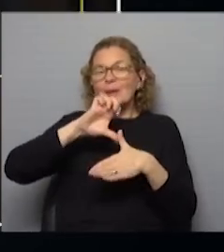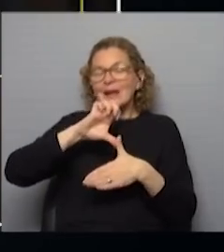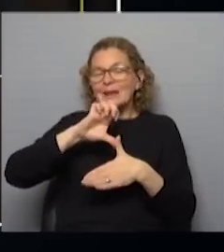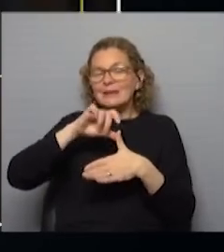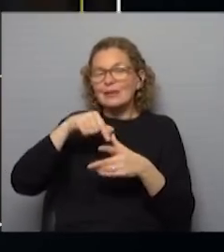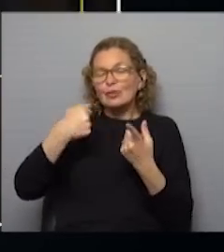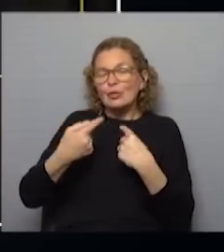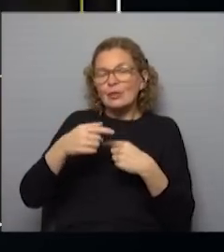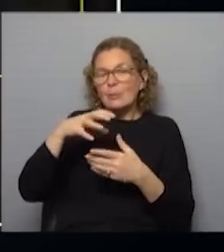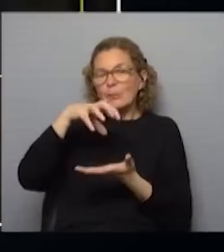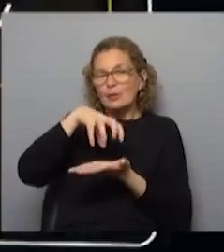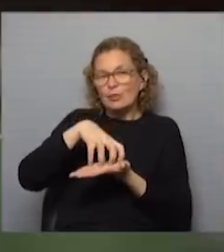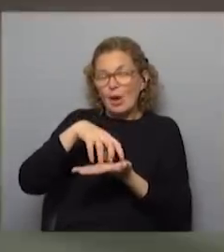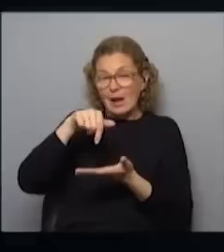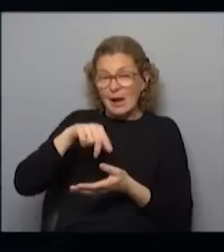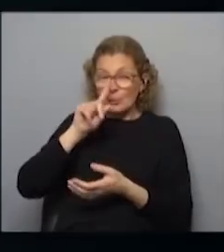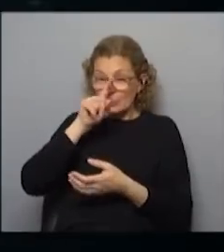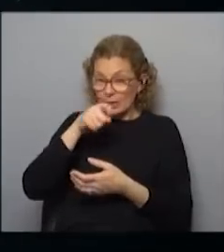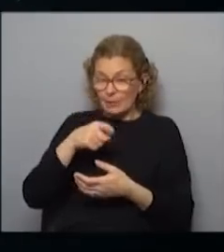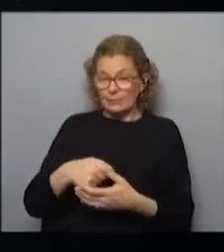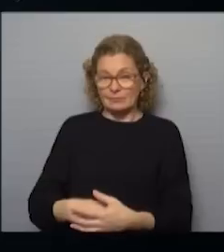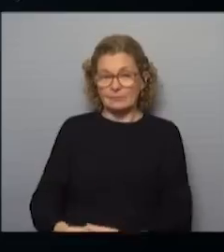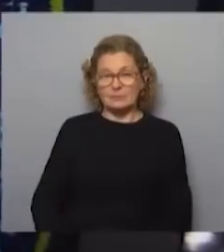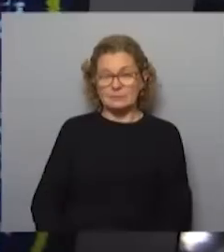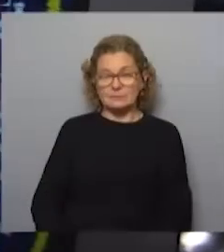y de ese momento se instaló una estación en Montevideo